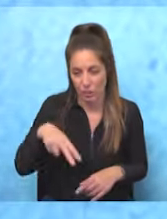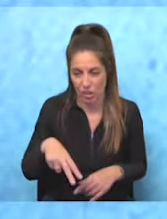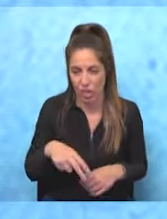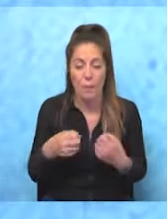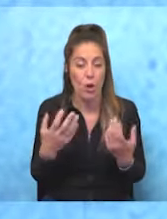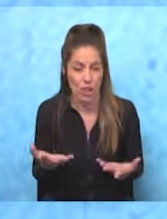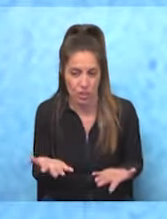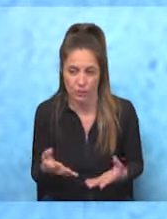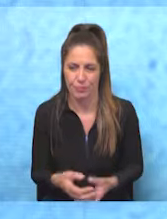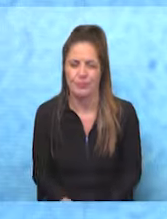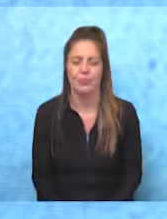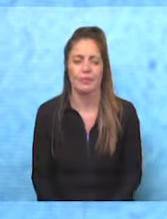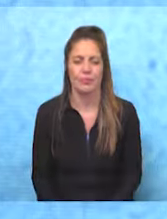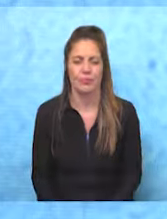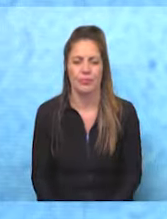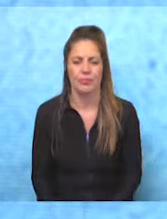eso entiendo